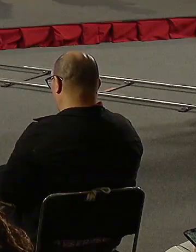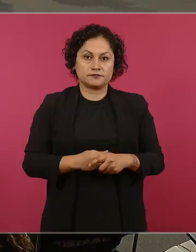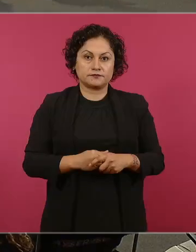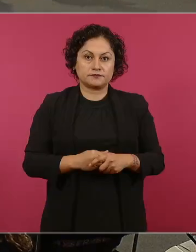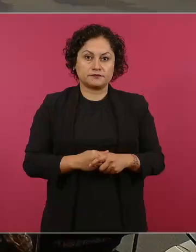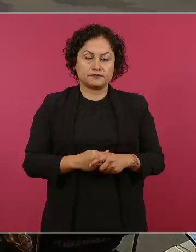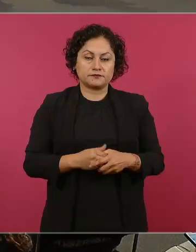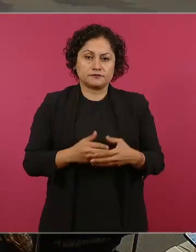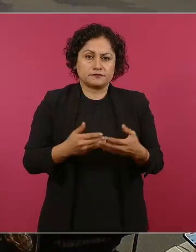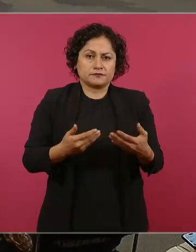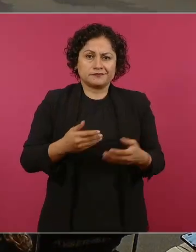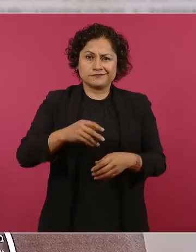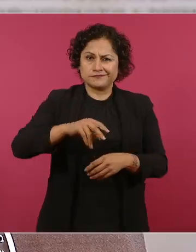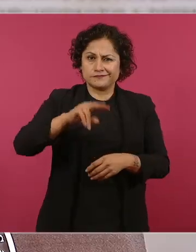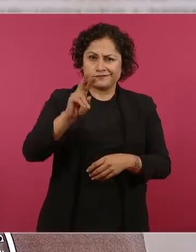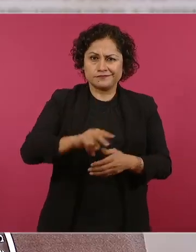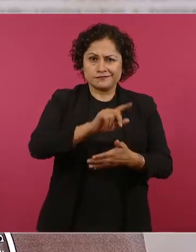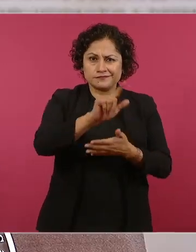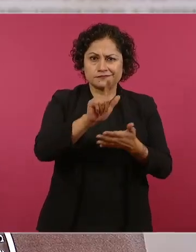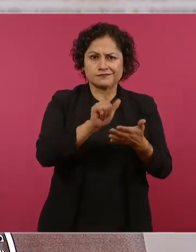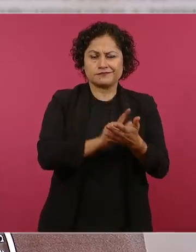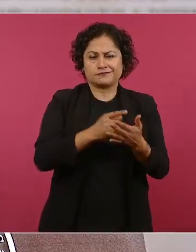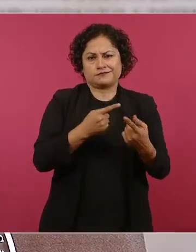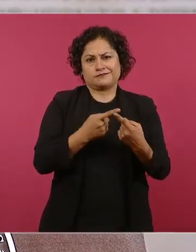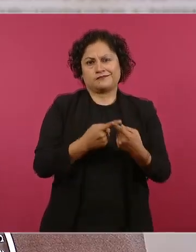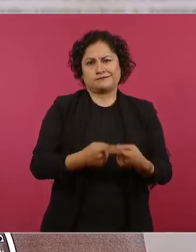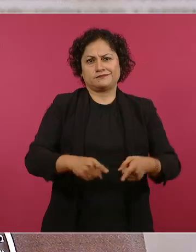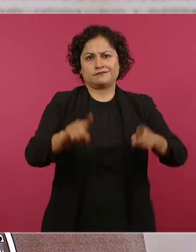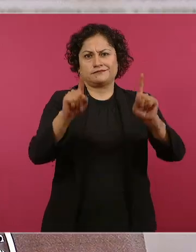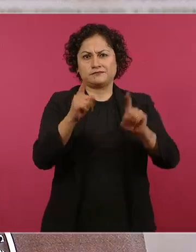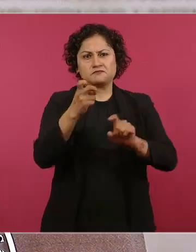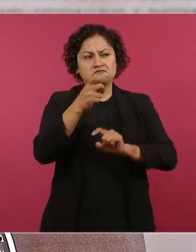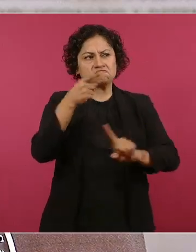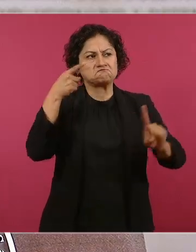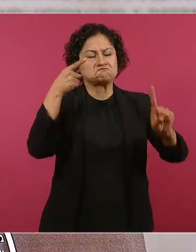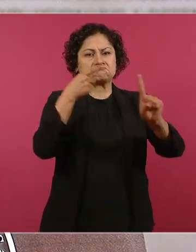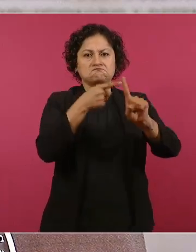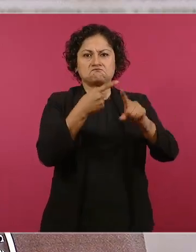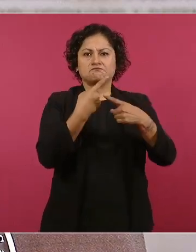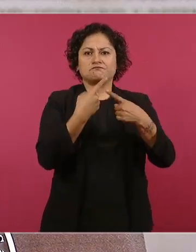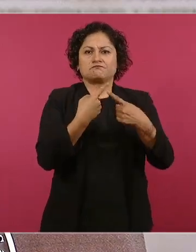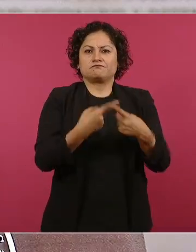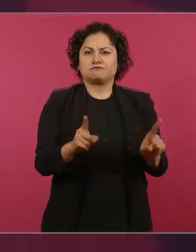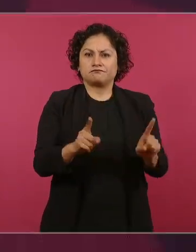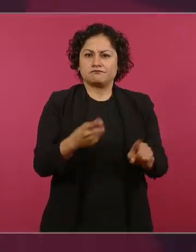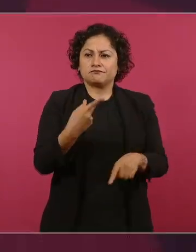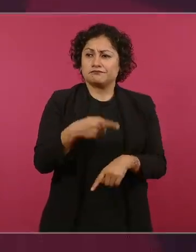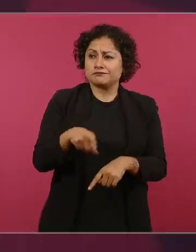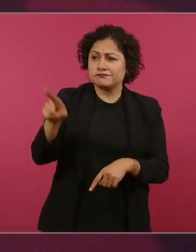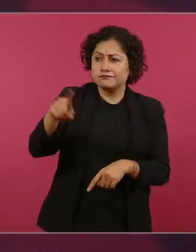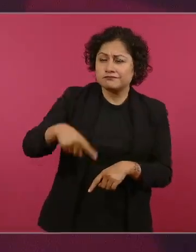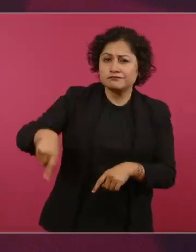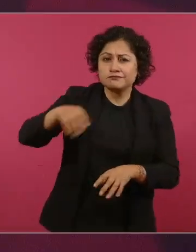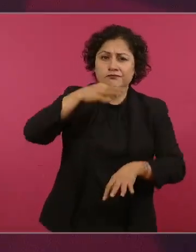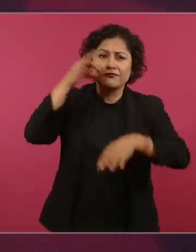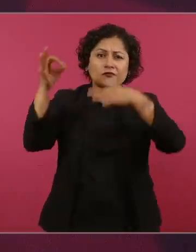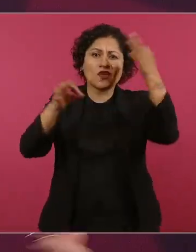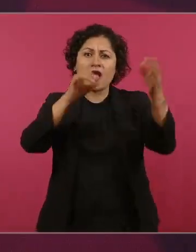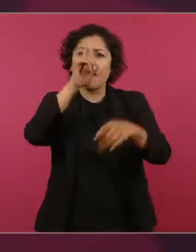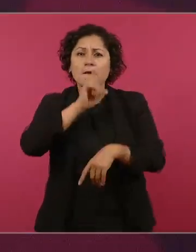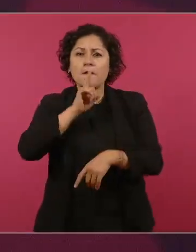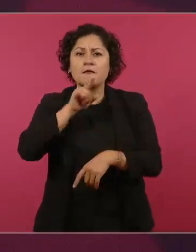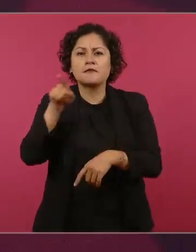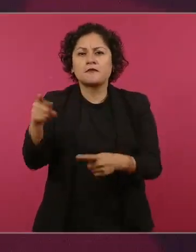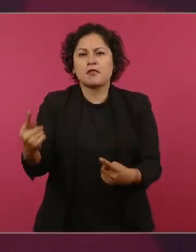salario. Pero esto poco les importa a quienes encabezan la campaña de mentiras, como